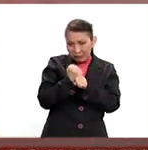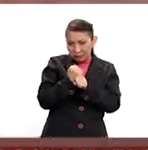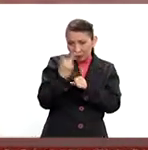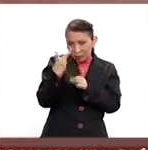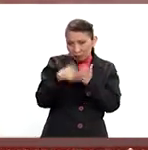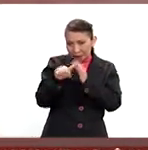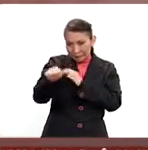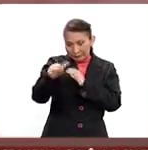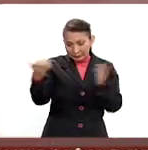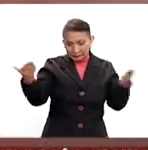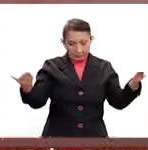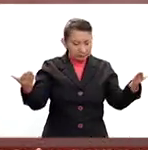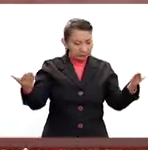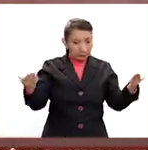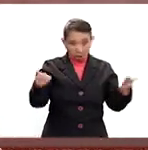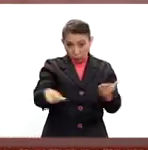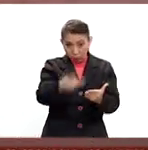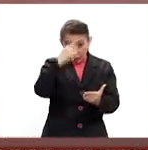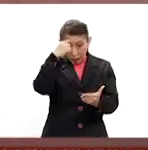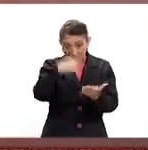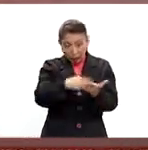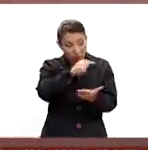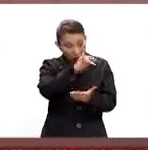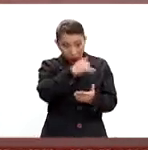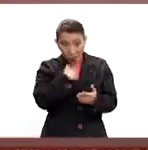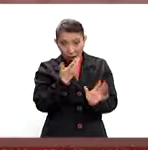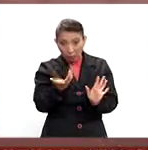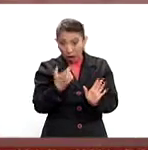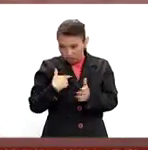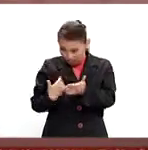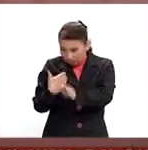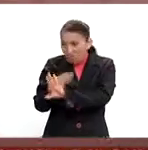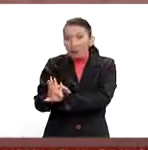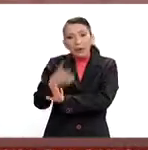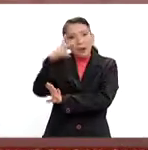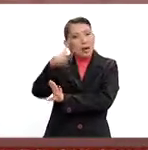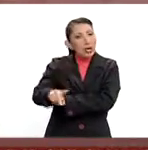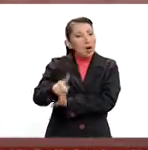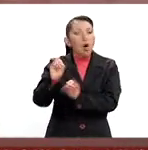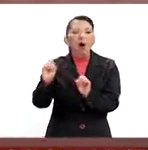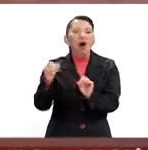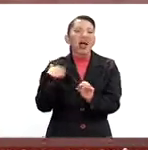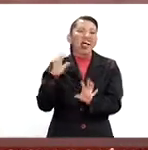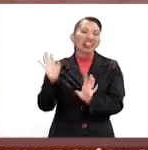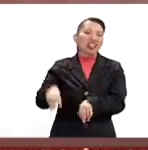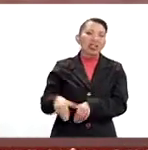que terminó. ¿Usted cree que Donald Trump cumplirá su amenaza contra México o no lo hará?